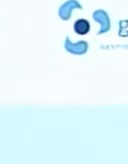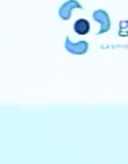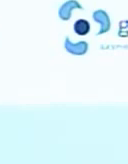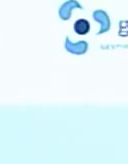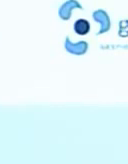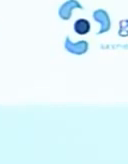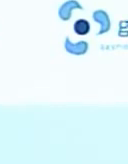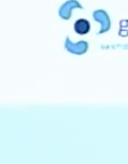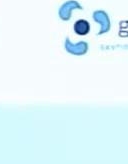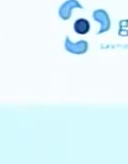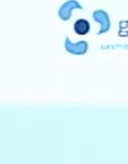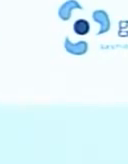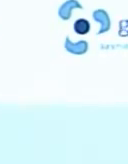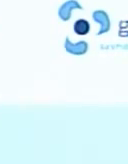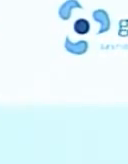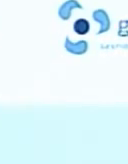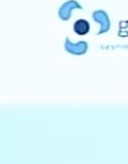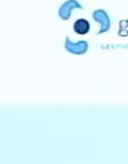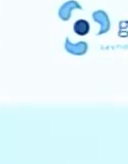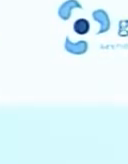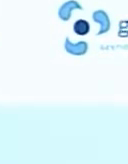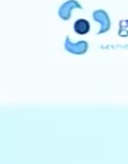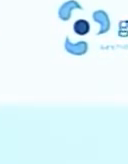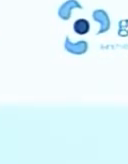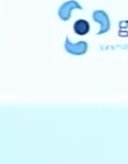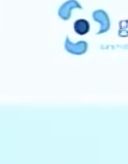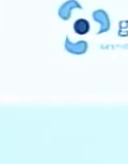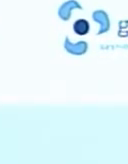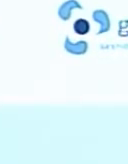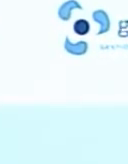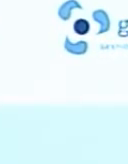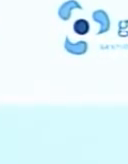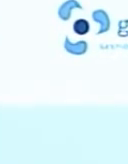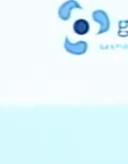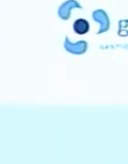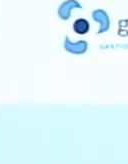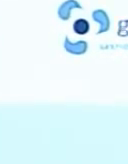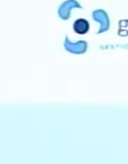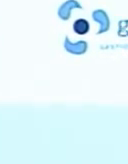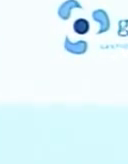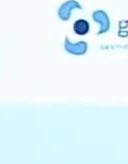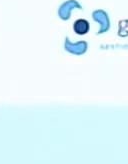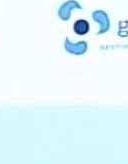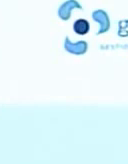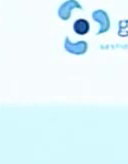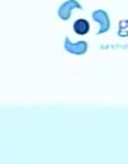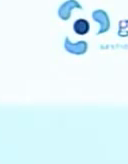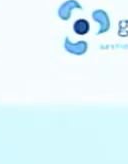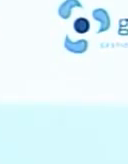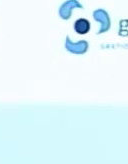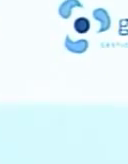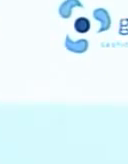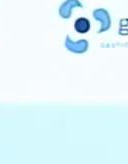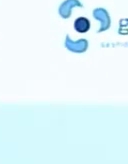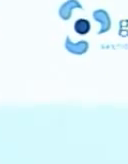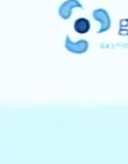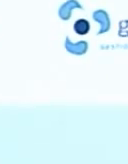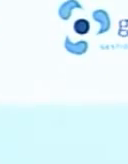participación ciudadana, la imposición de sanciones administrativas y penales serán las herramientas de política pública